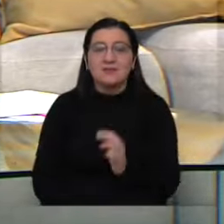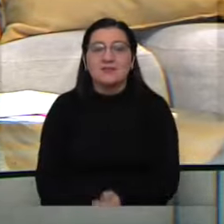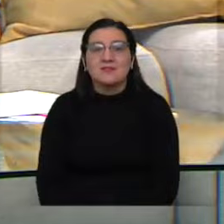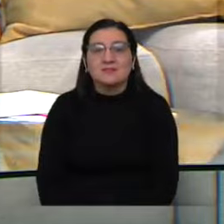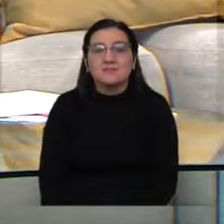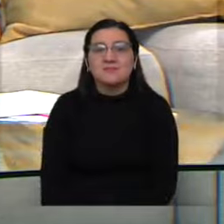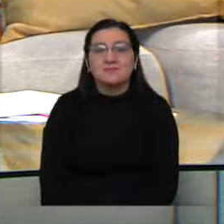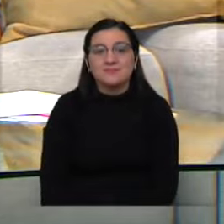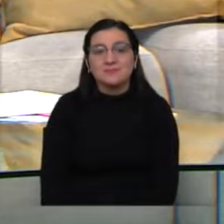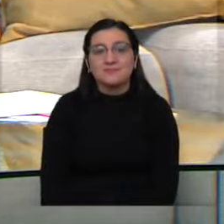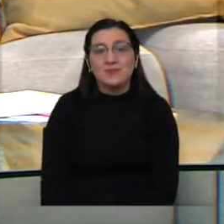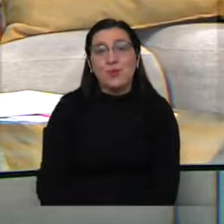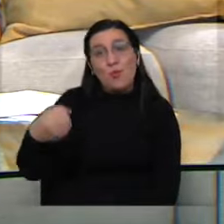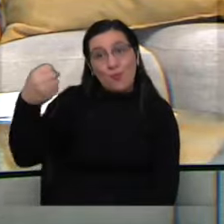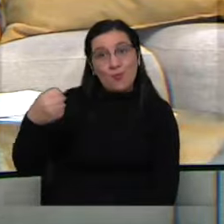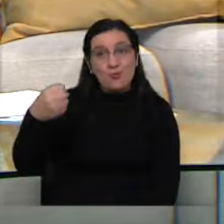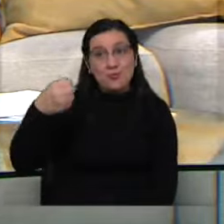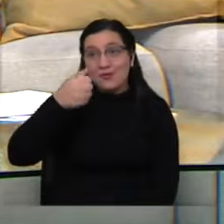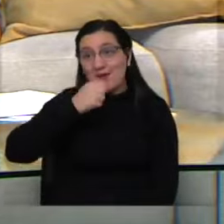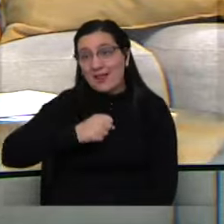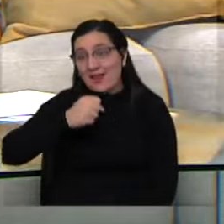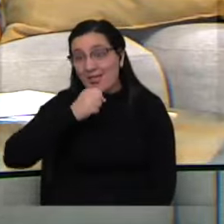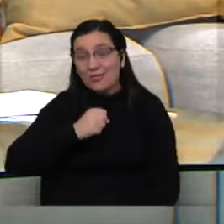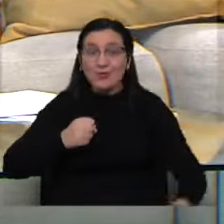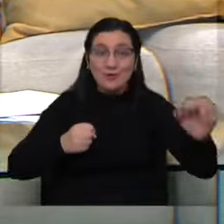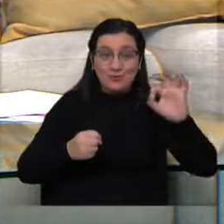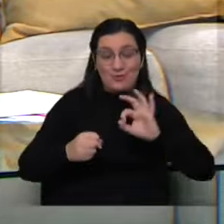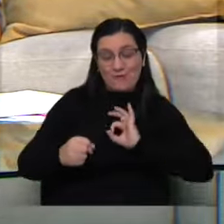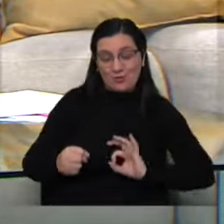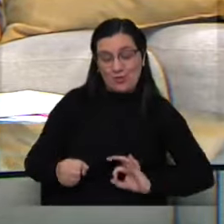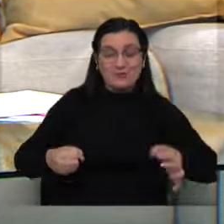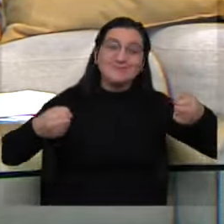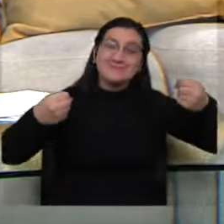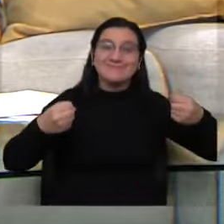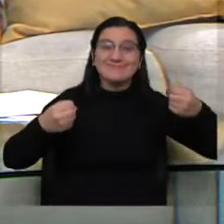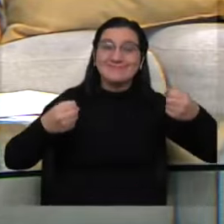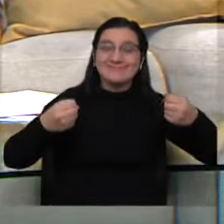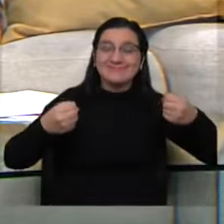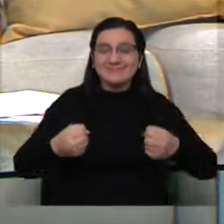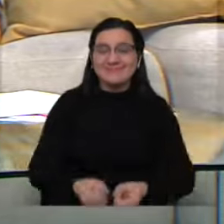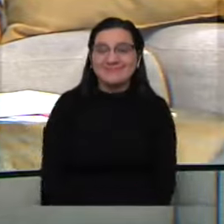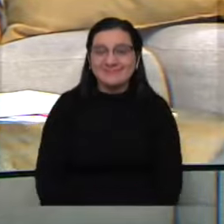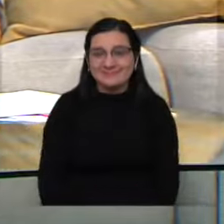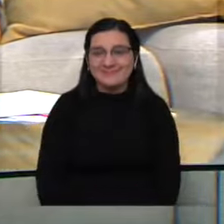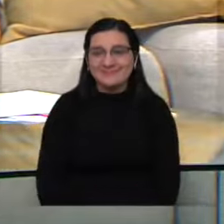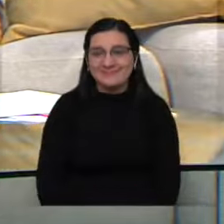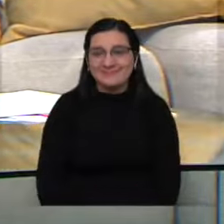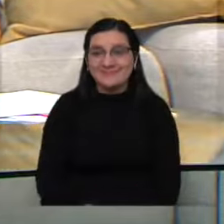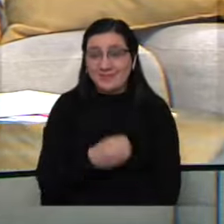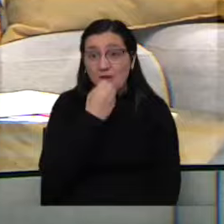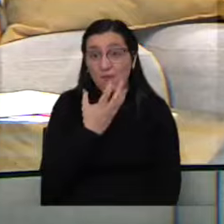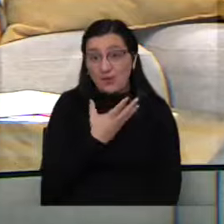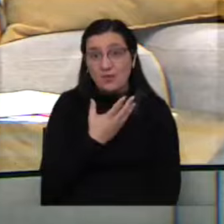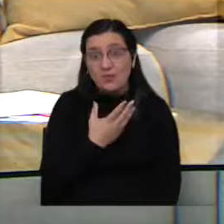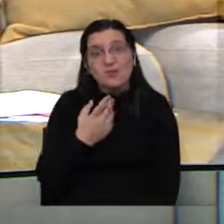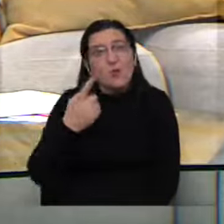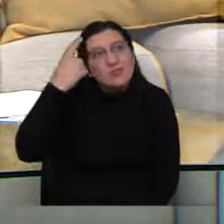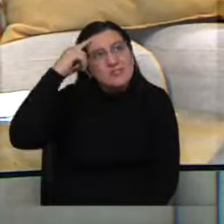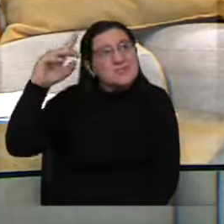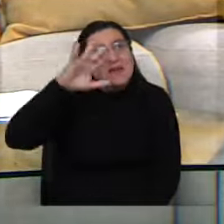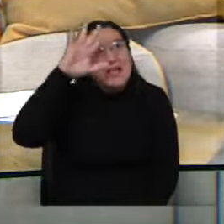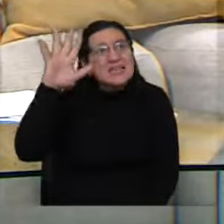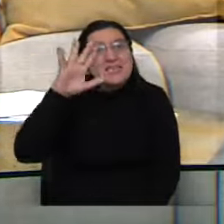imagen uno con helado ya sabemos que ahora lo tuvo ensayo hay helado hay helado y Bot botones me encanta Está bueno para destruir los estereotipos porque de verdad